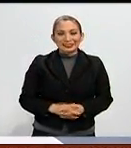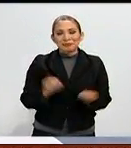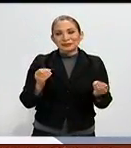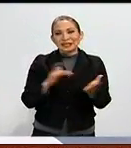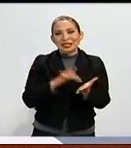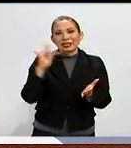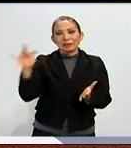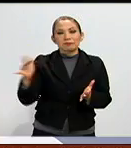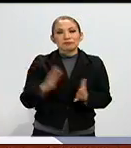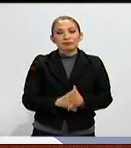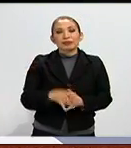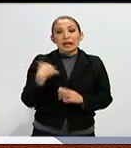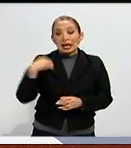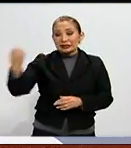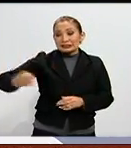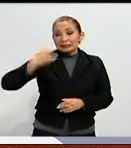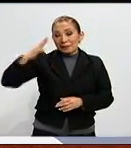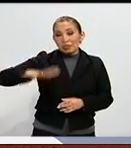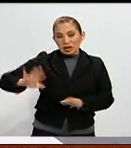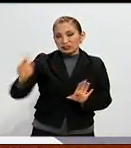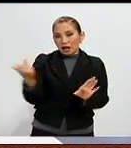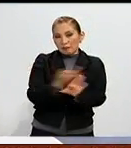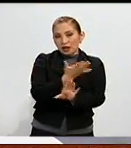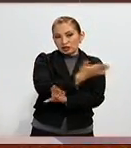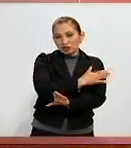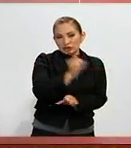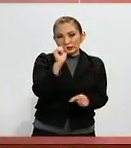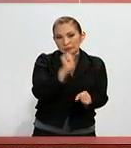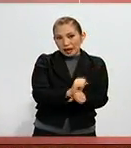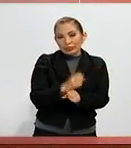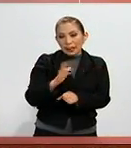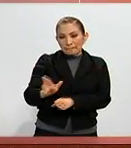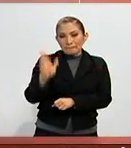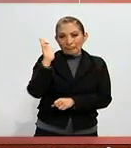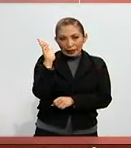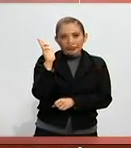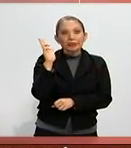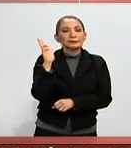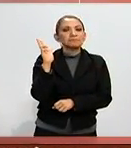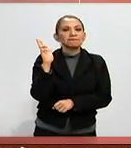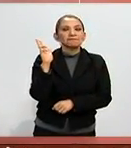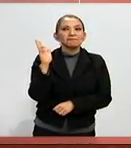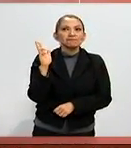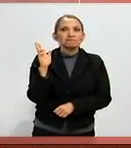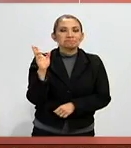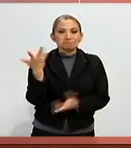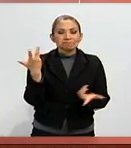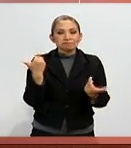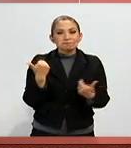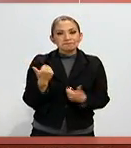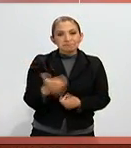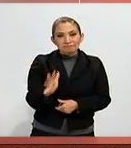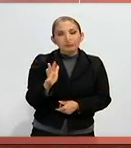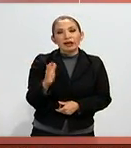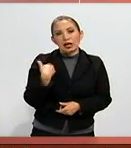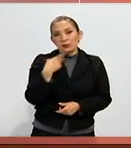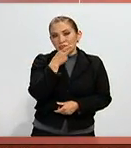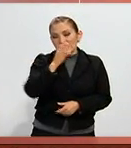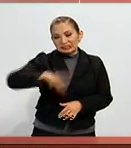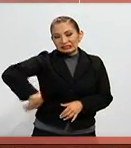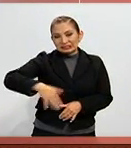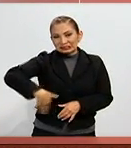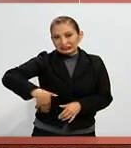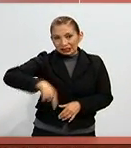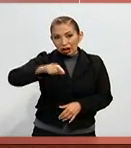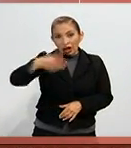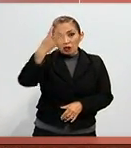Muchas gracias. No, el seminario tuvo lugar ya esta semana, el martes, y fue, como usted ha dicho,